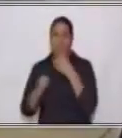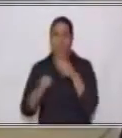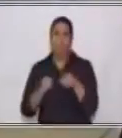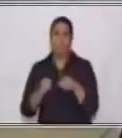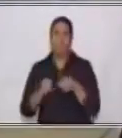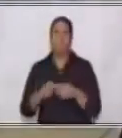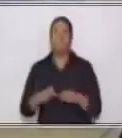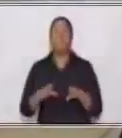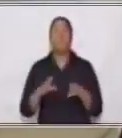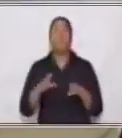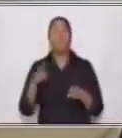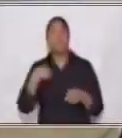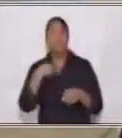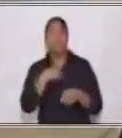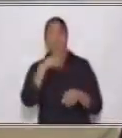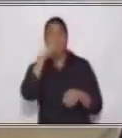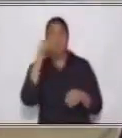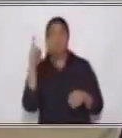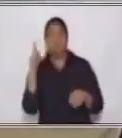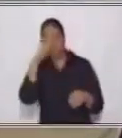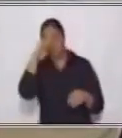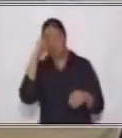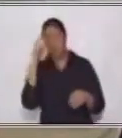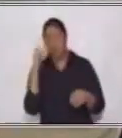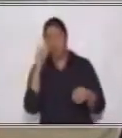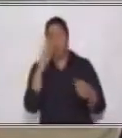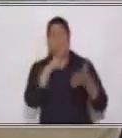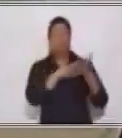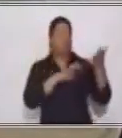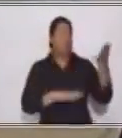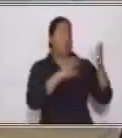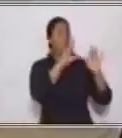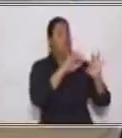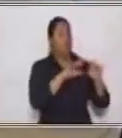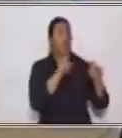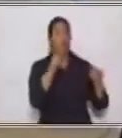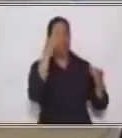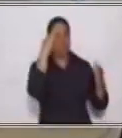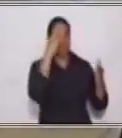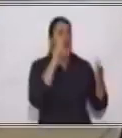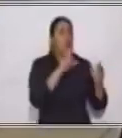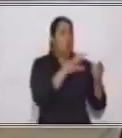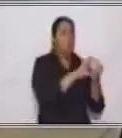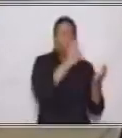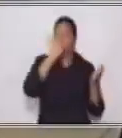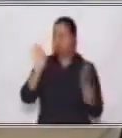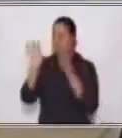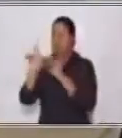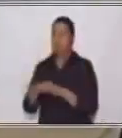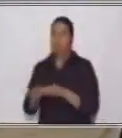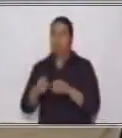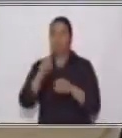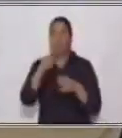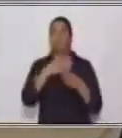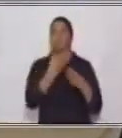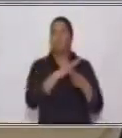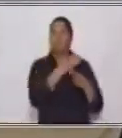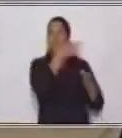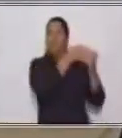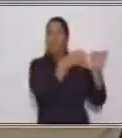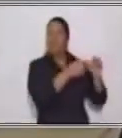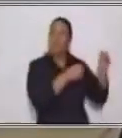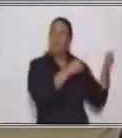y trabajamos un texto para que tú vieras cómo se sacan las conclusiones. Comparte con alguien más lo que has aprendido y